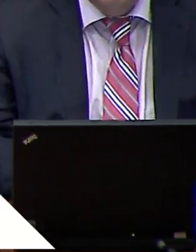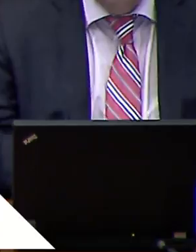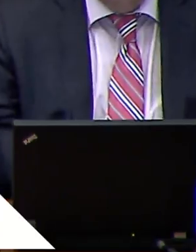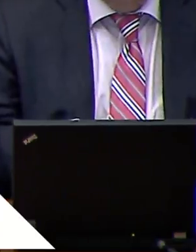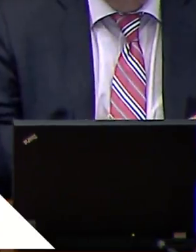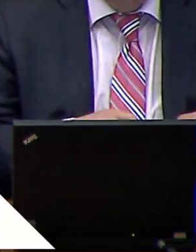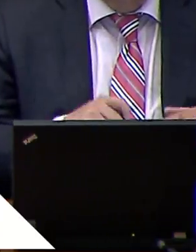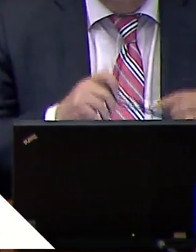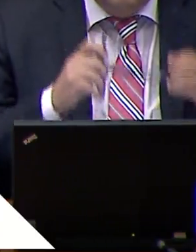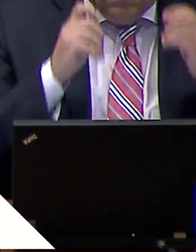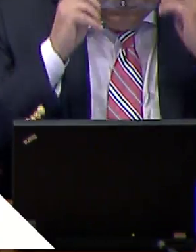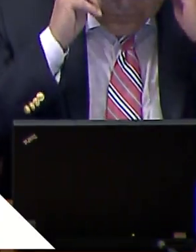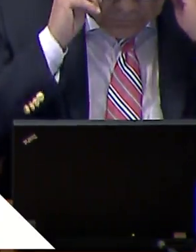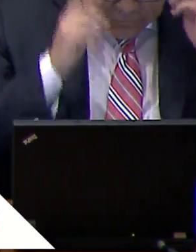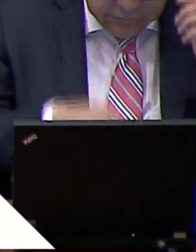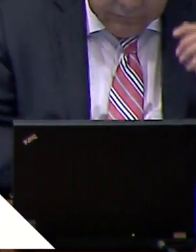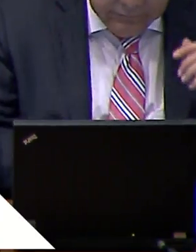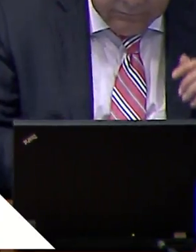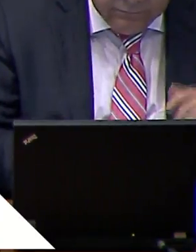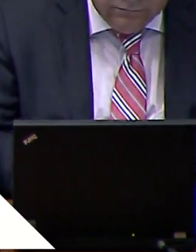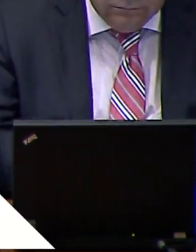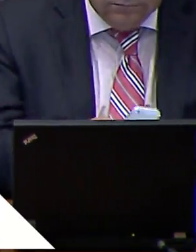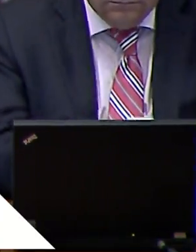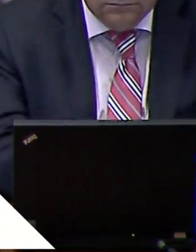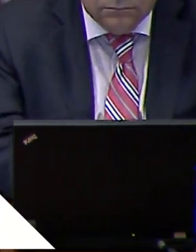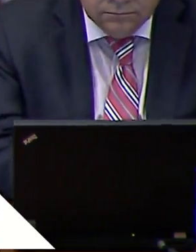diputado chahín usted me pidió un tema